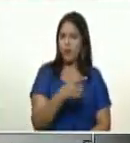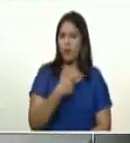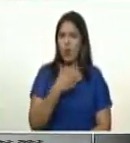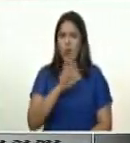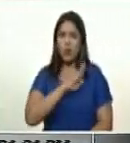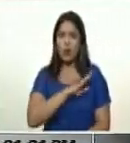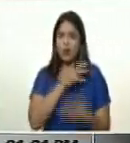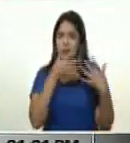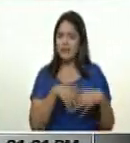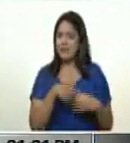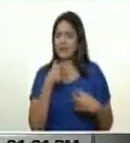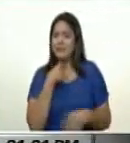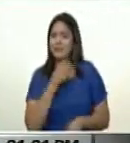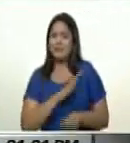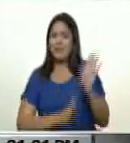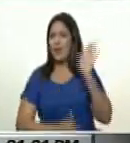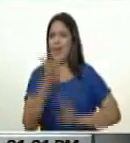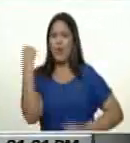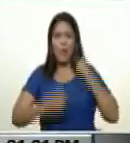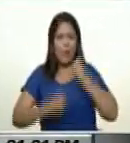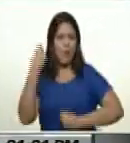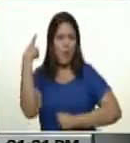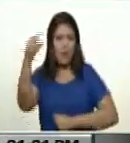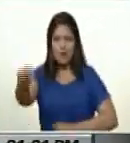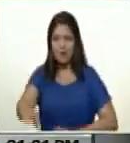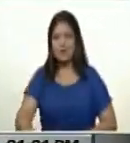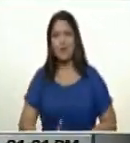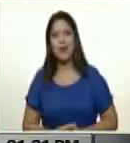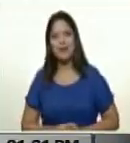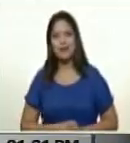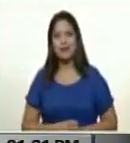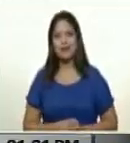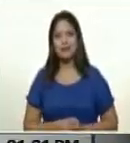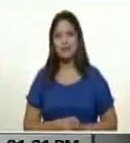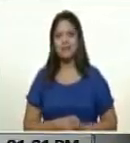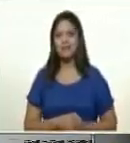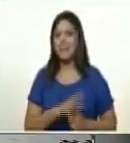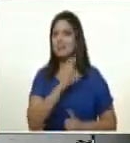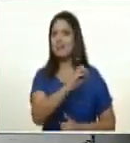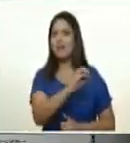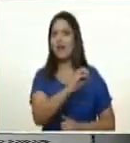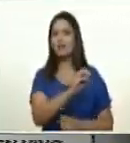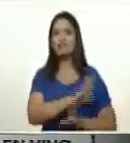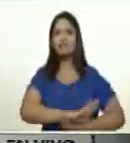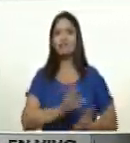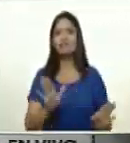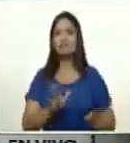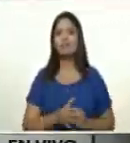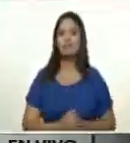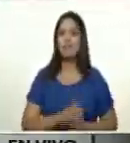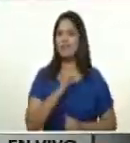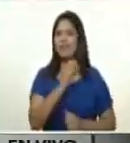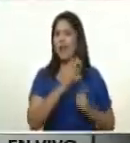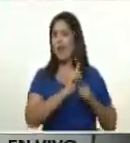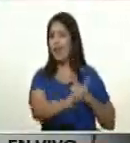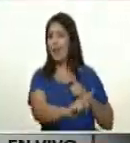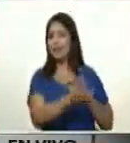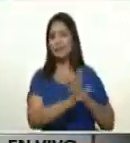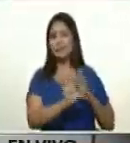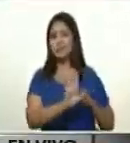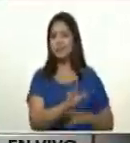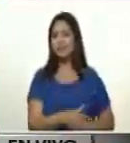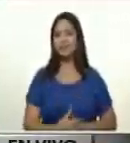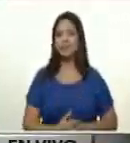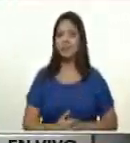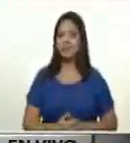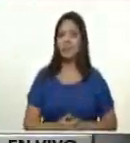alergia. Me dan ganas de salir corriendo. Así es. Con los pelucones, cero pelucón. Pelucón lejos, lejos bueno, de aquí.